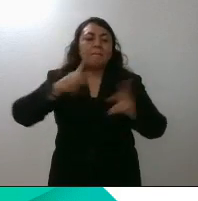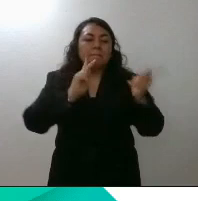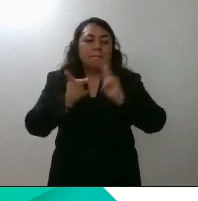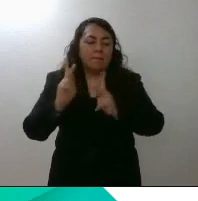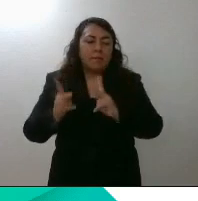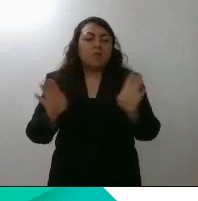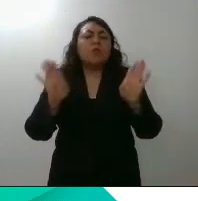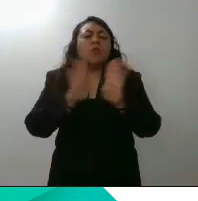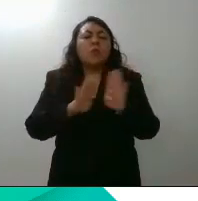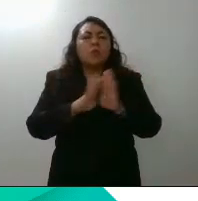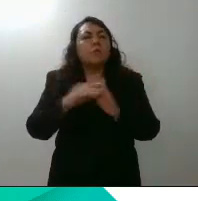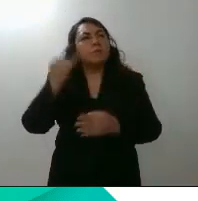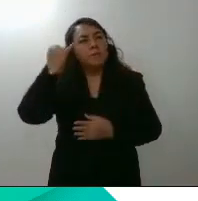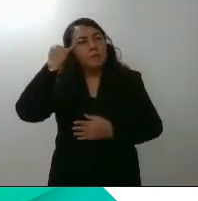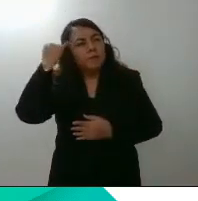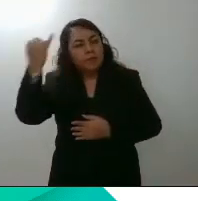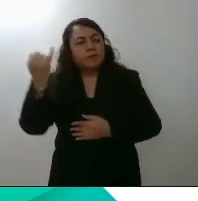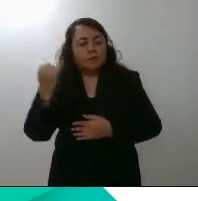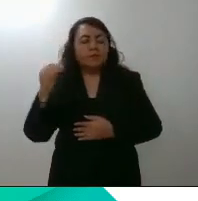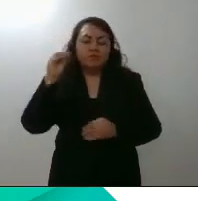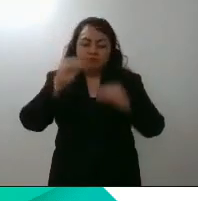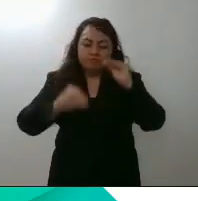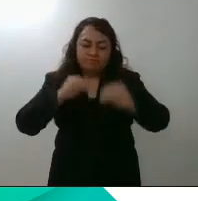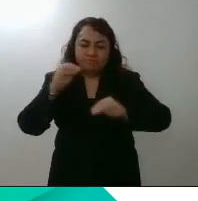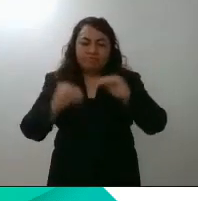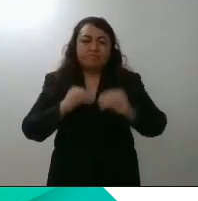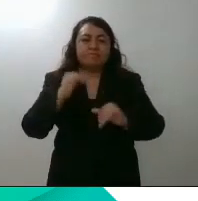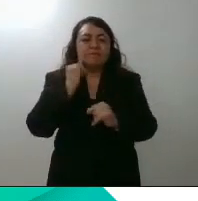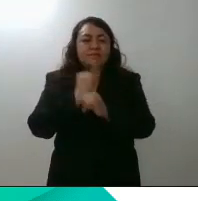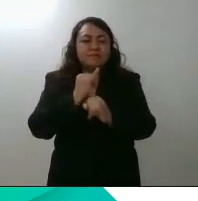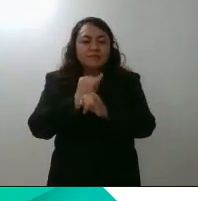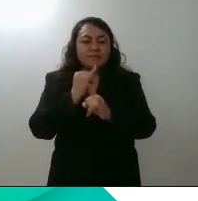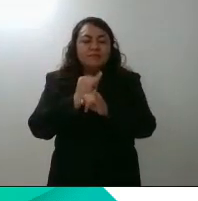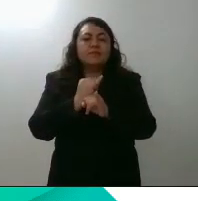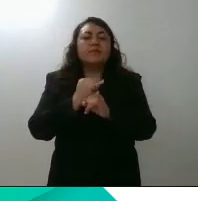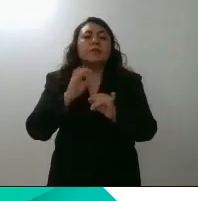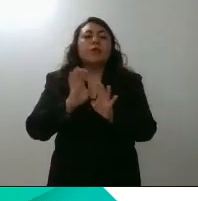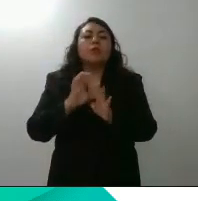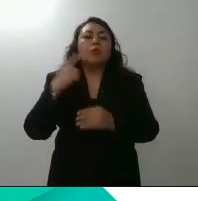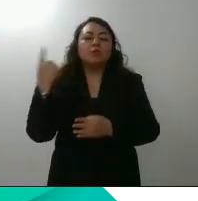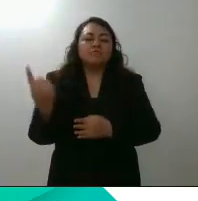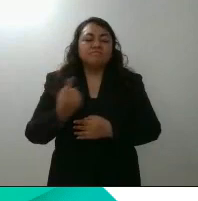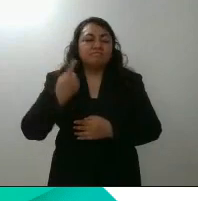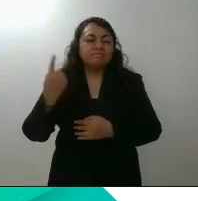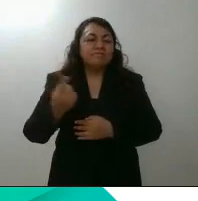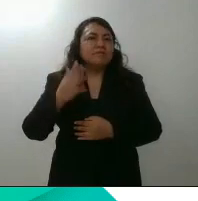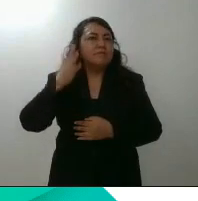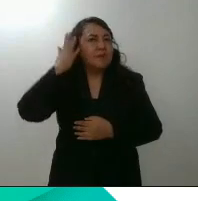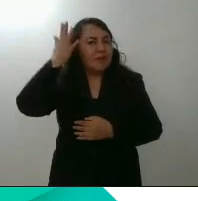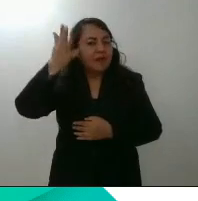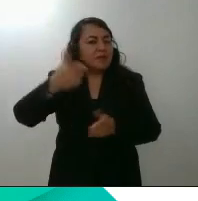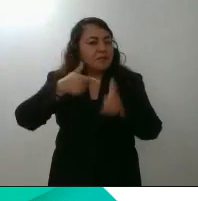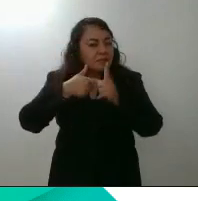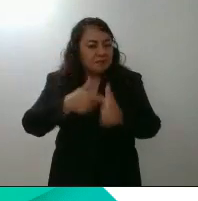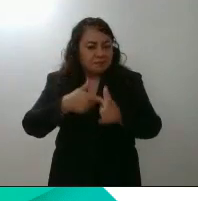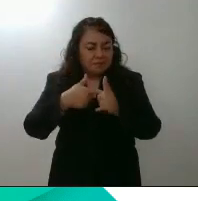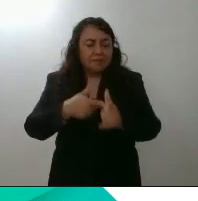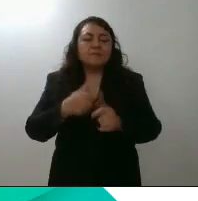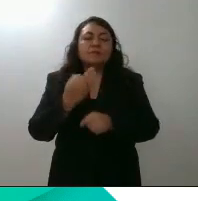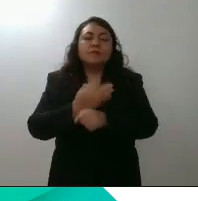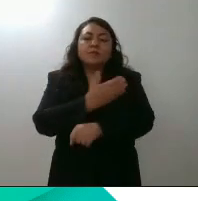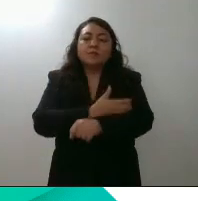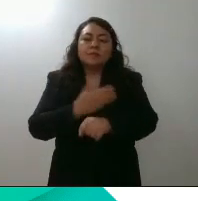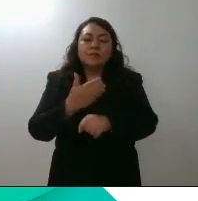llama ¿Cómo crear plataformas de tecnología cívica sostenibles en el tiempo? Y nos están acá